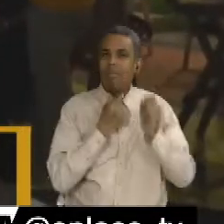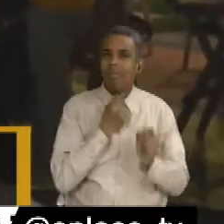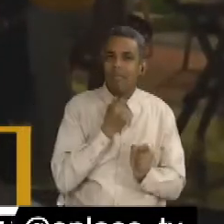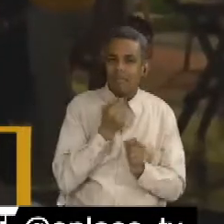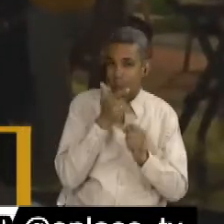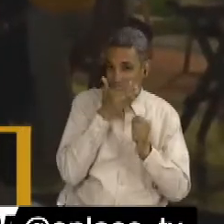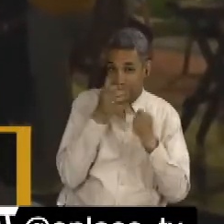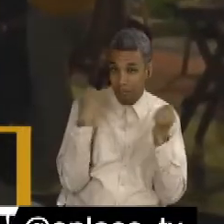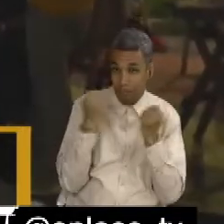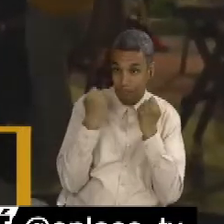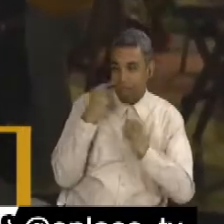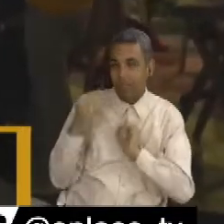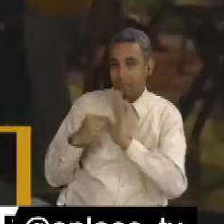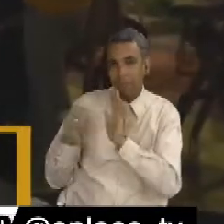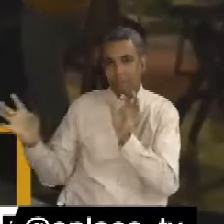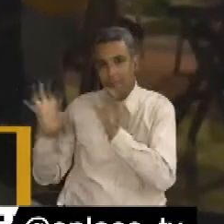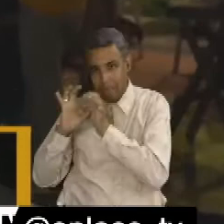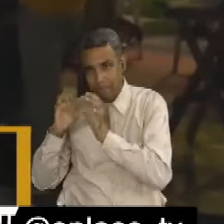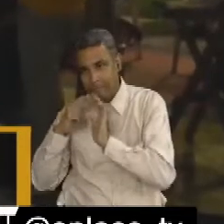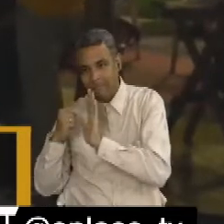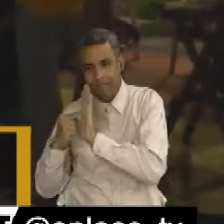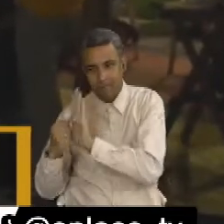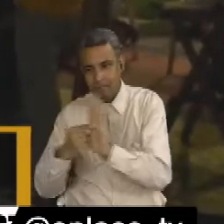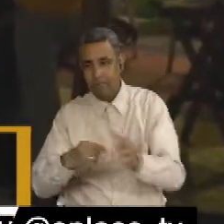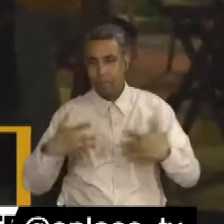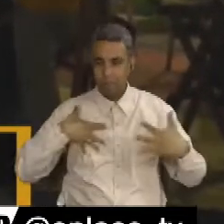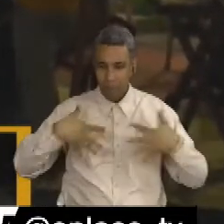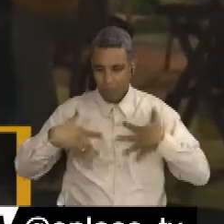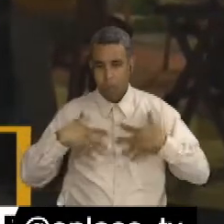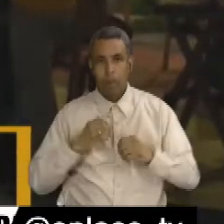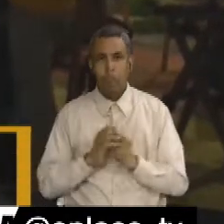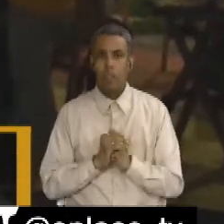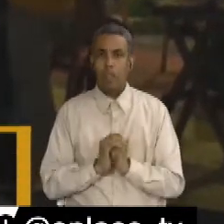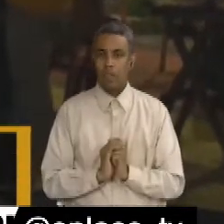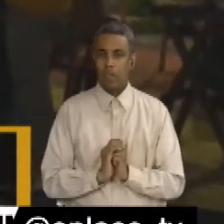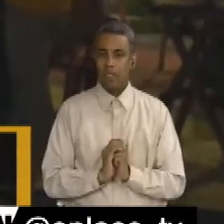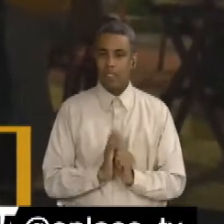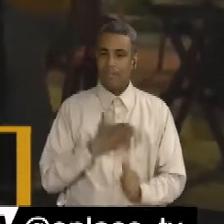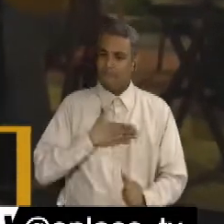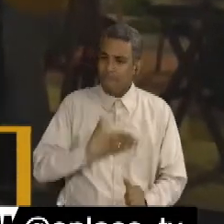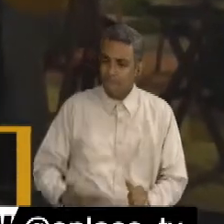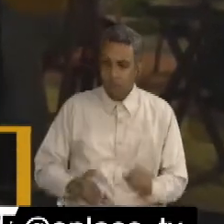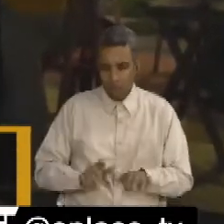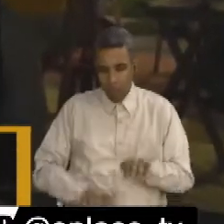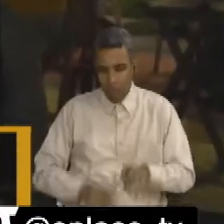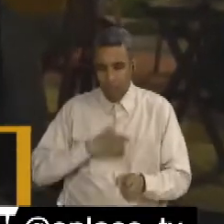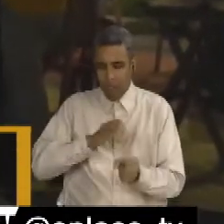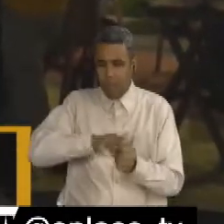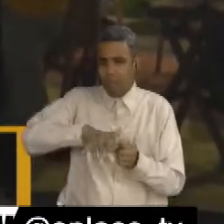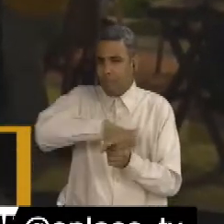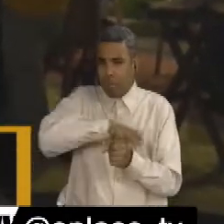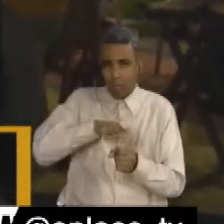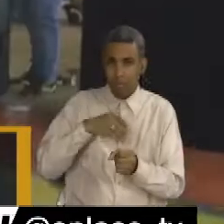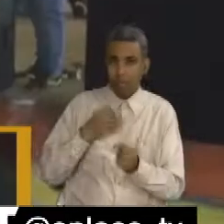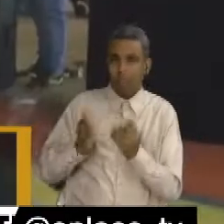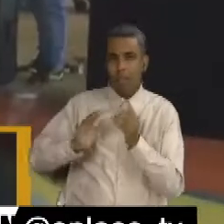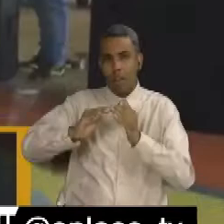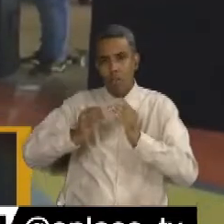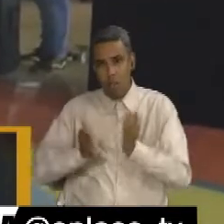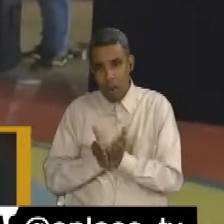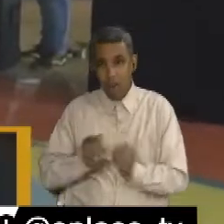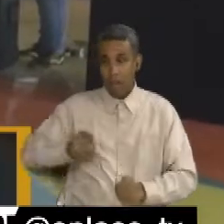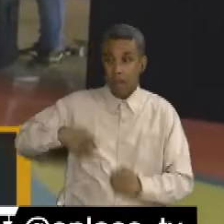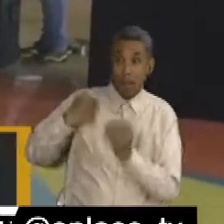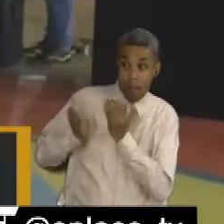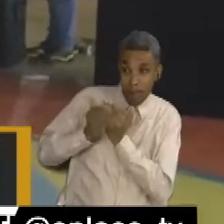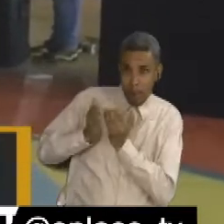educación ambiental que ha ido abarcando diferentes instituciones. Hemos ido a colegios, a barrios,